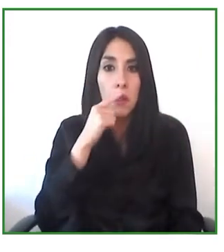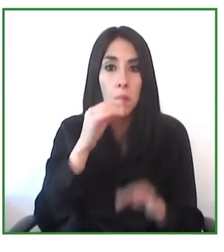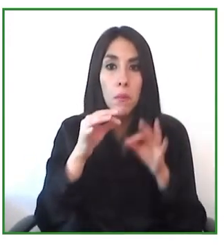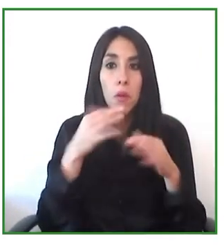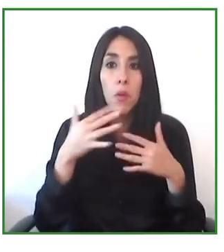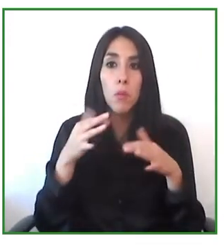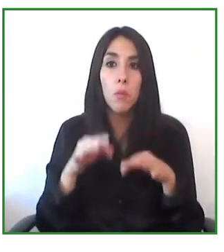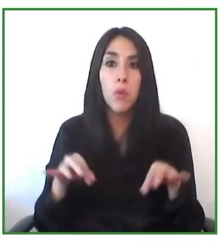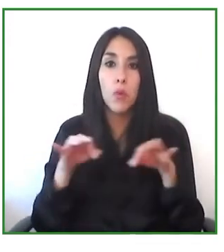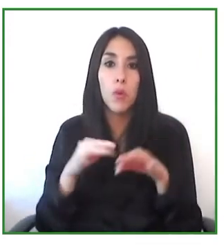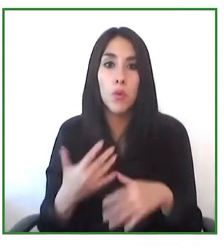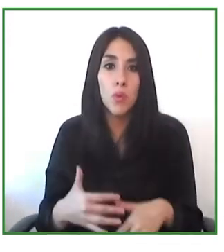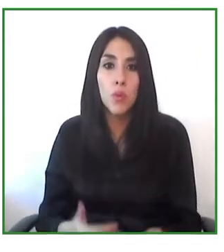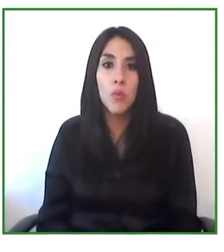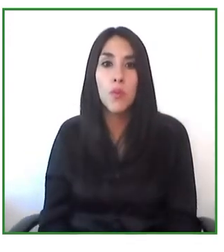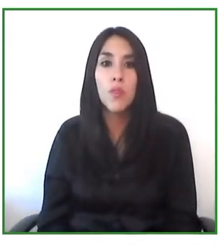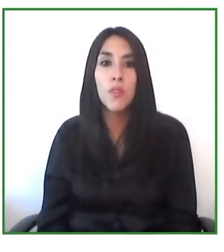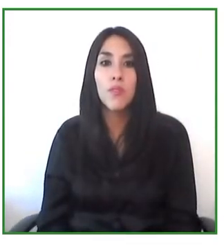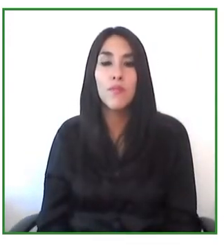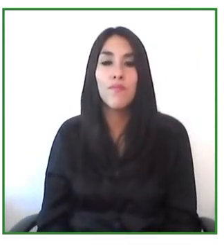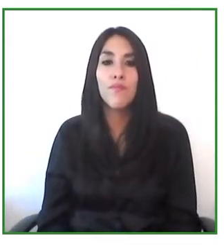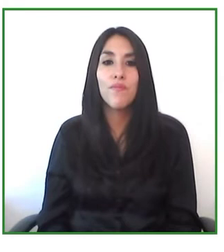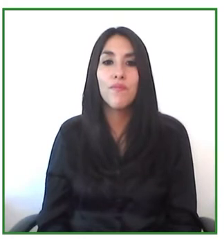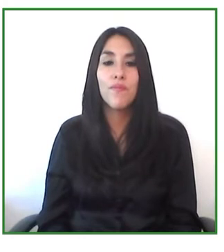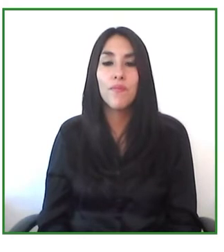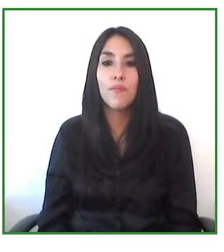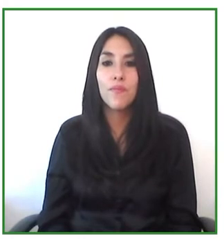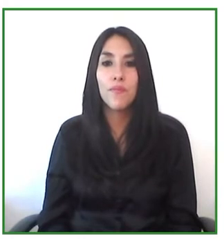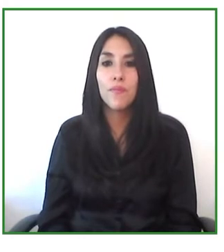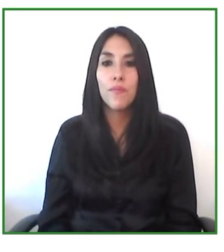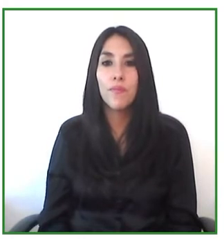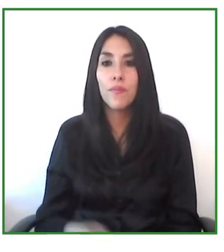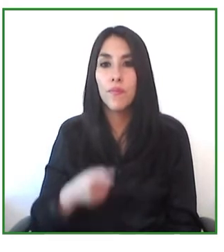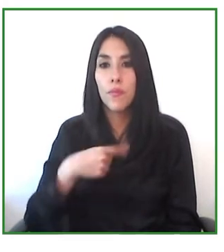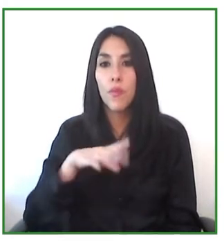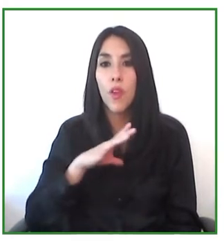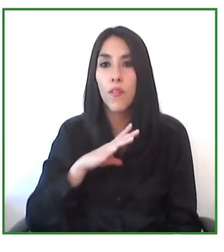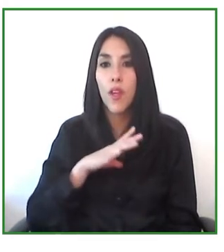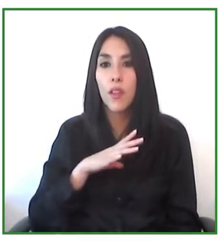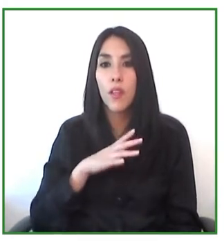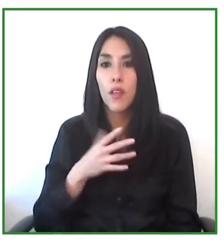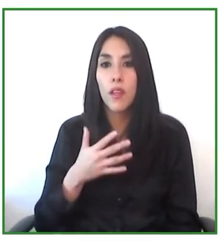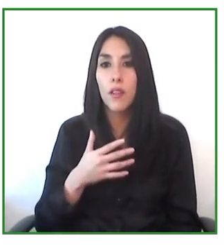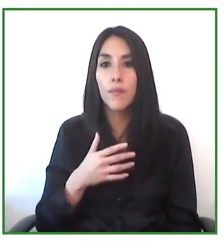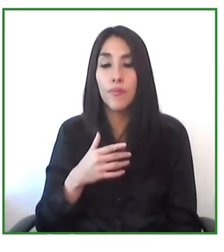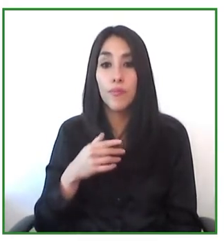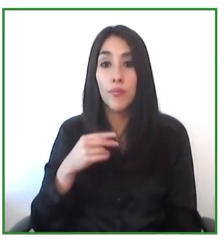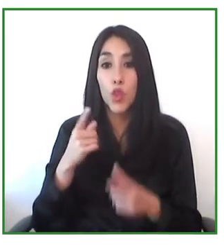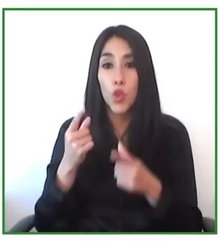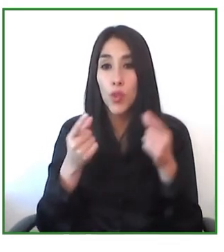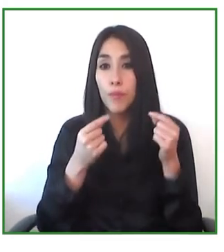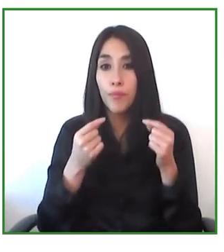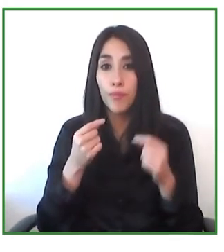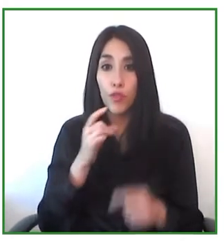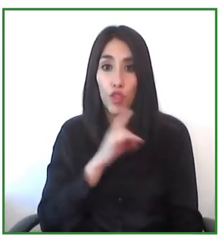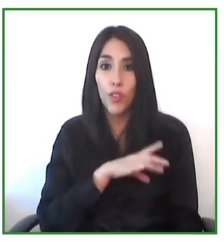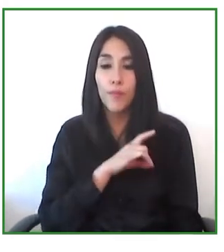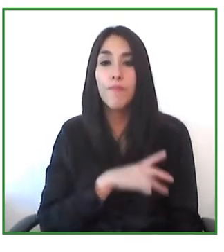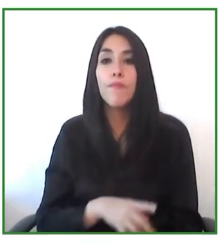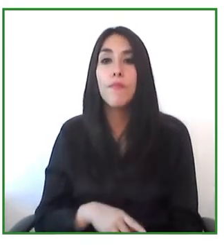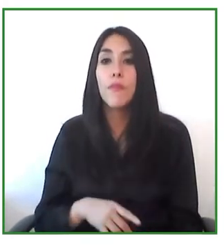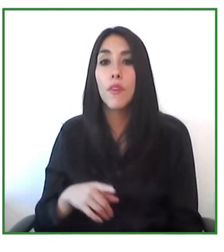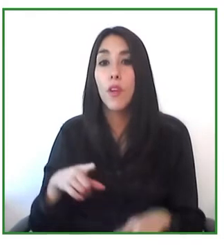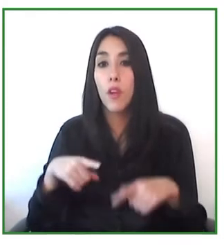porque tenemos que probar esta solución en Chile y luego ver qué condiciones se necesitan para que este proyecto